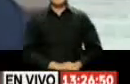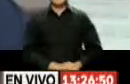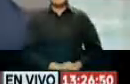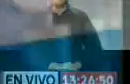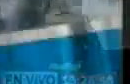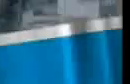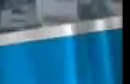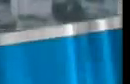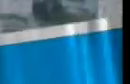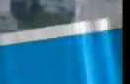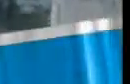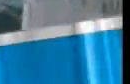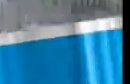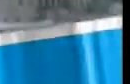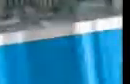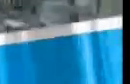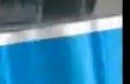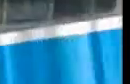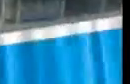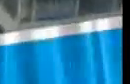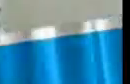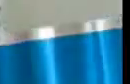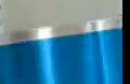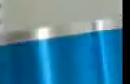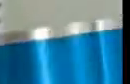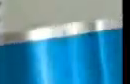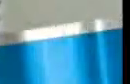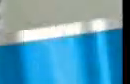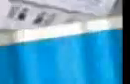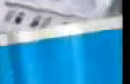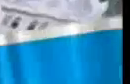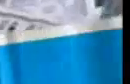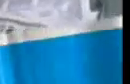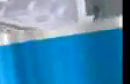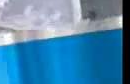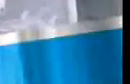Telediario. Llegó la hora, llegó la hora.